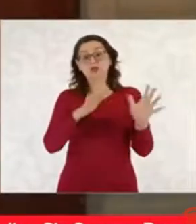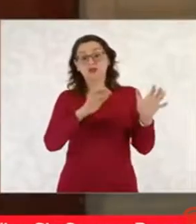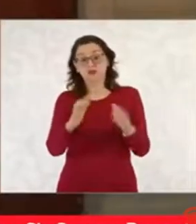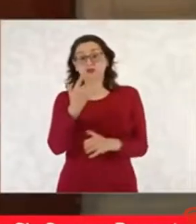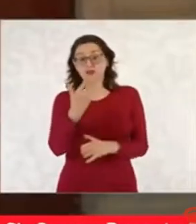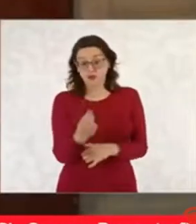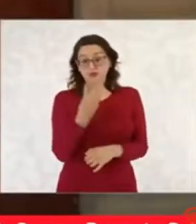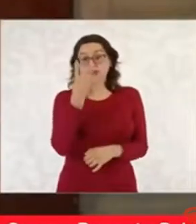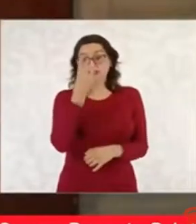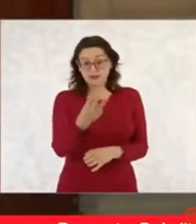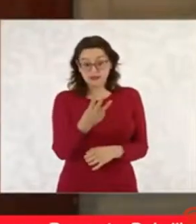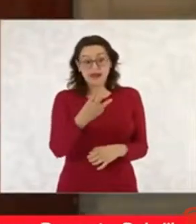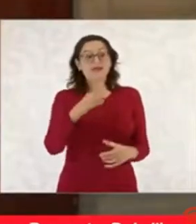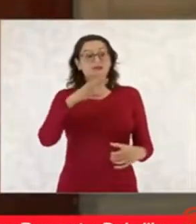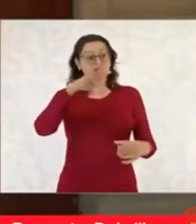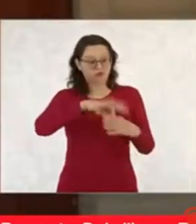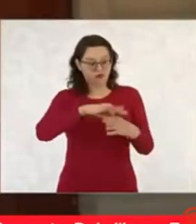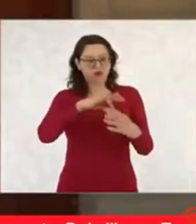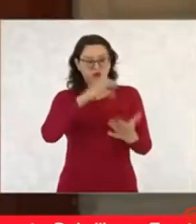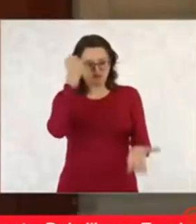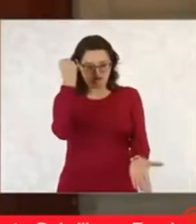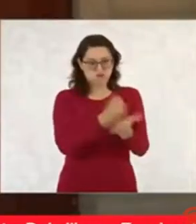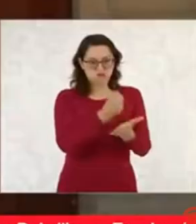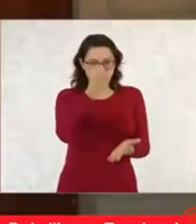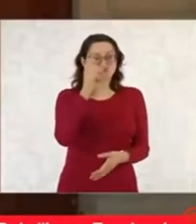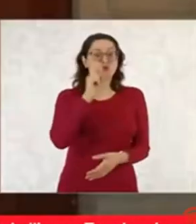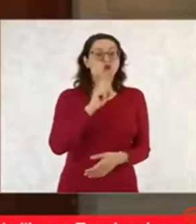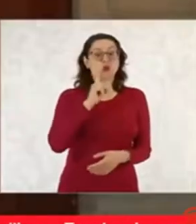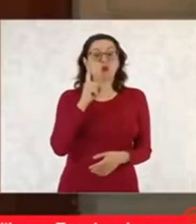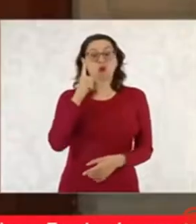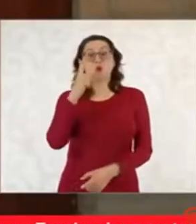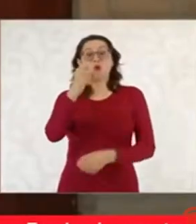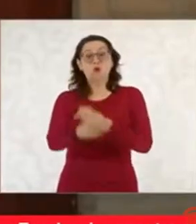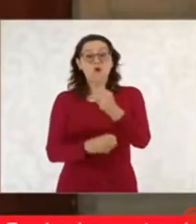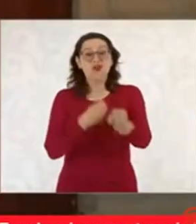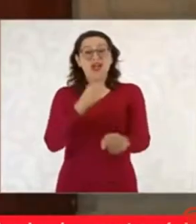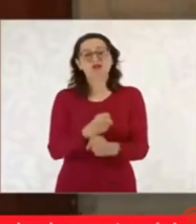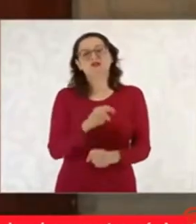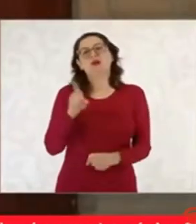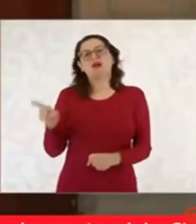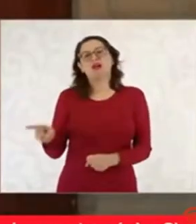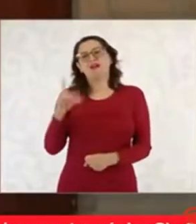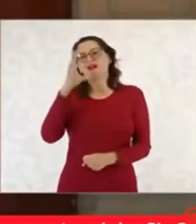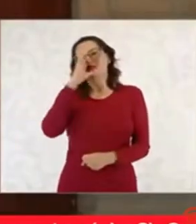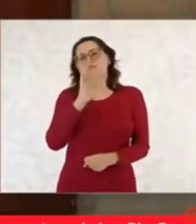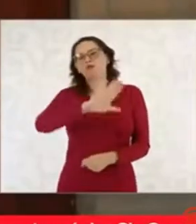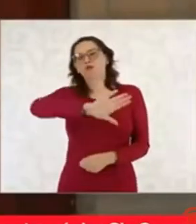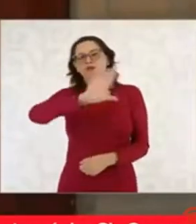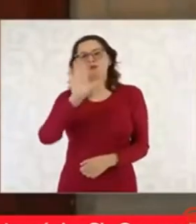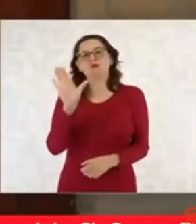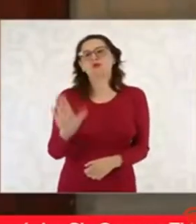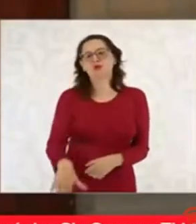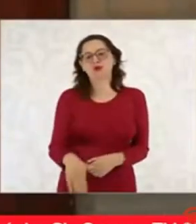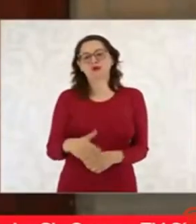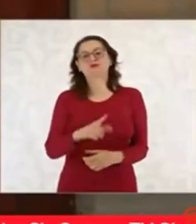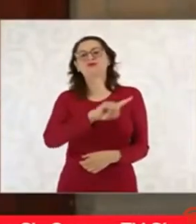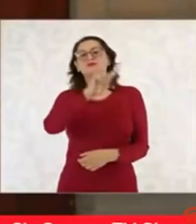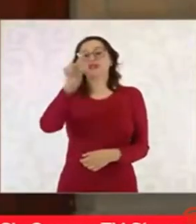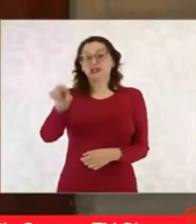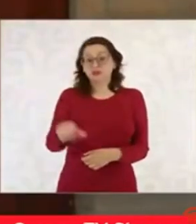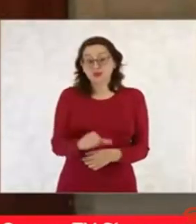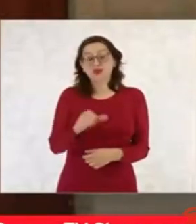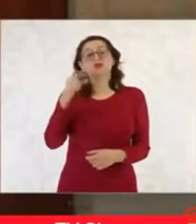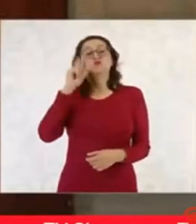en 1954, al siguiente año, y las votaciones, las primeras veces en las que mujeres participan a